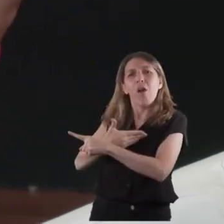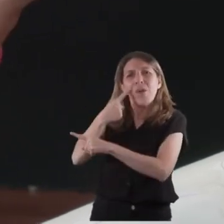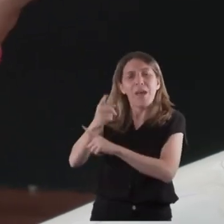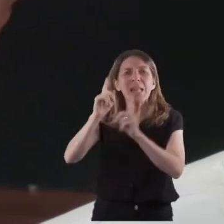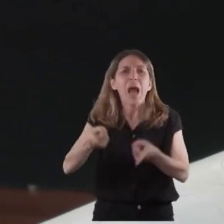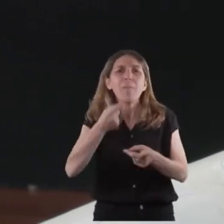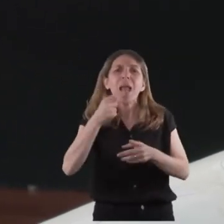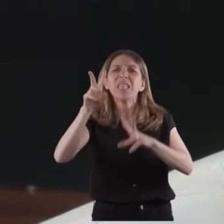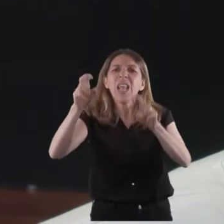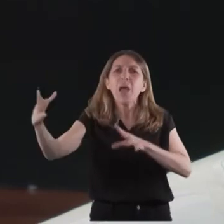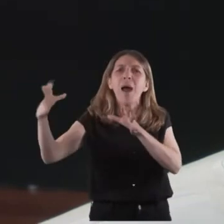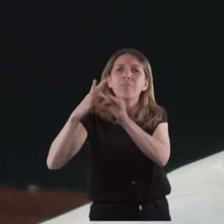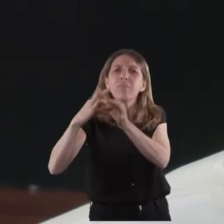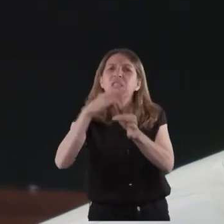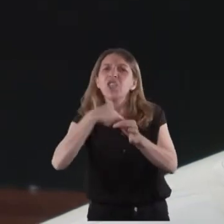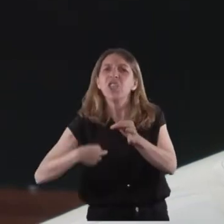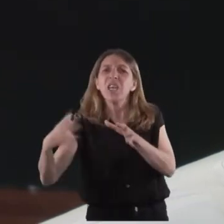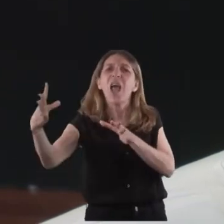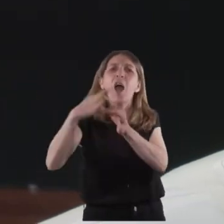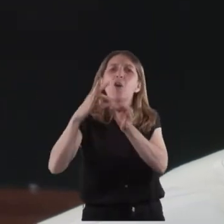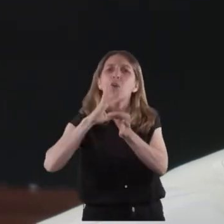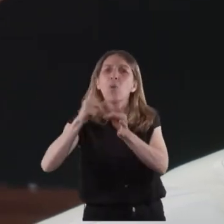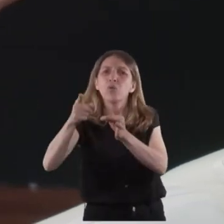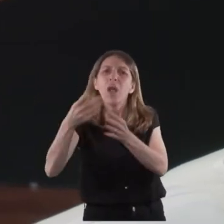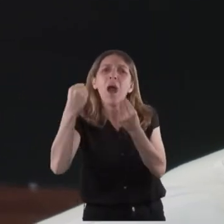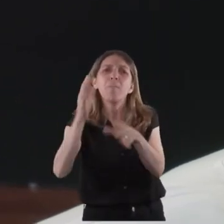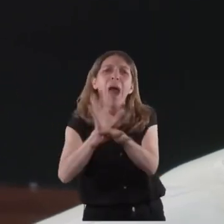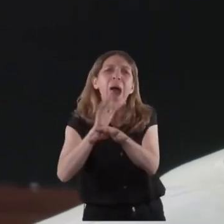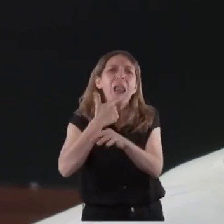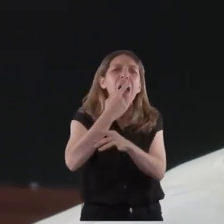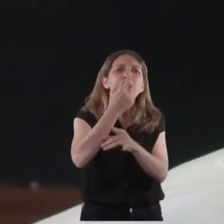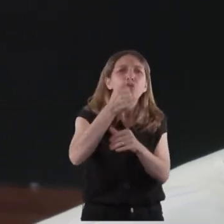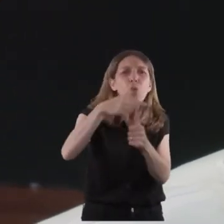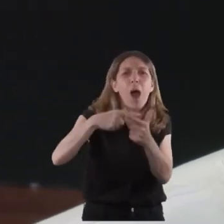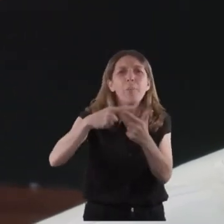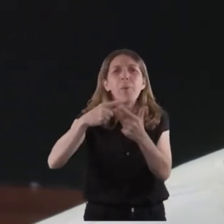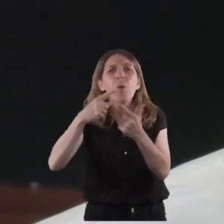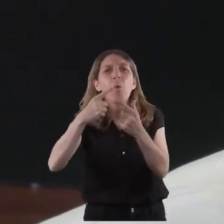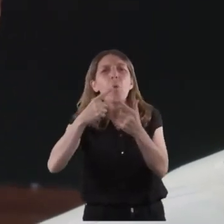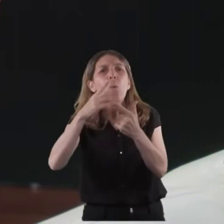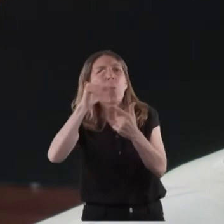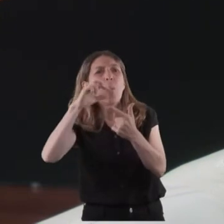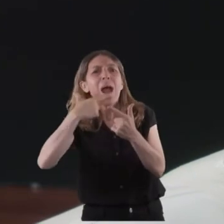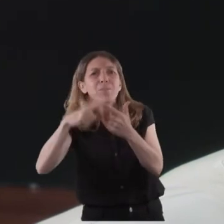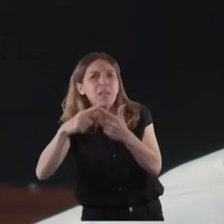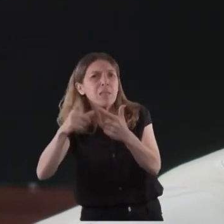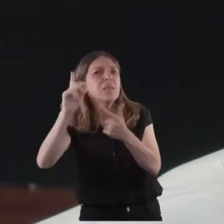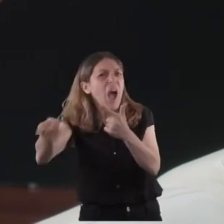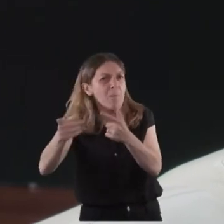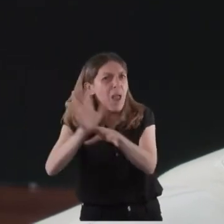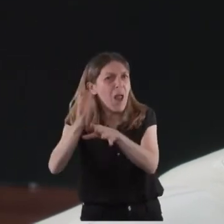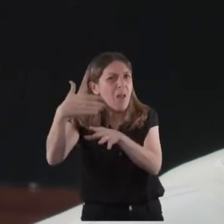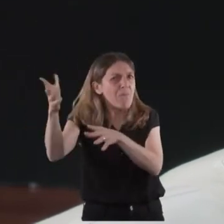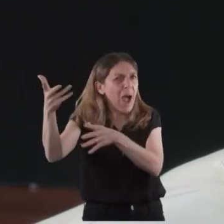con china y con rusia para la utilización de los decks y de los swaps van a influir también en la necesidad de financiamiento de argentina